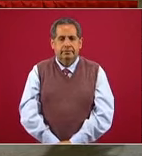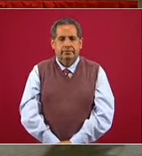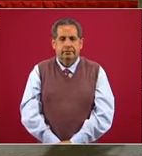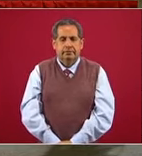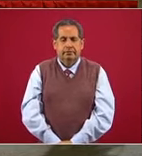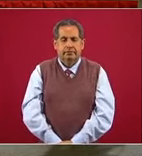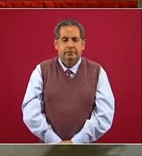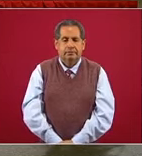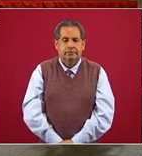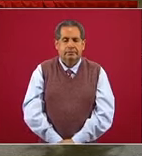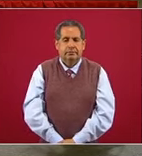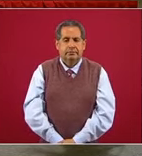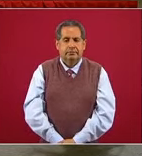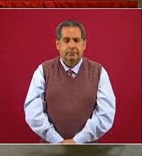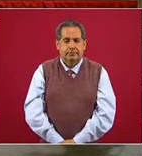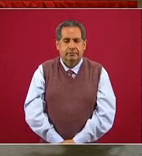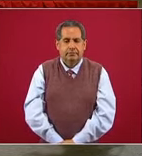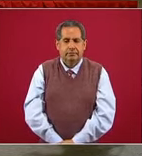cada paso que dan?